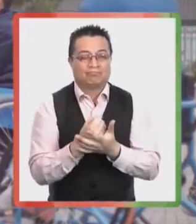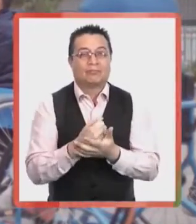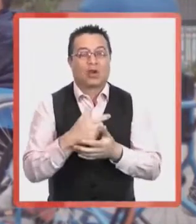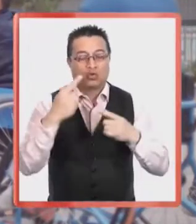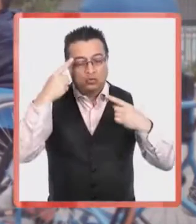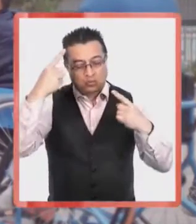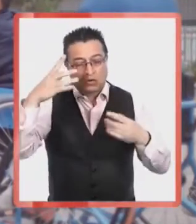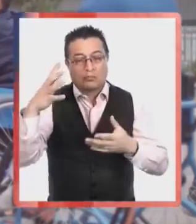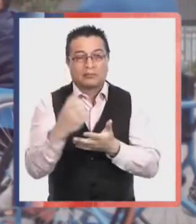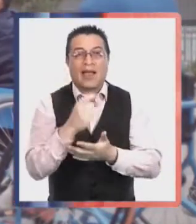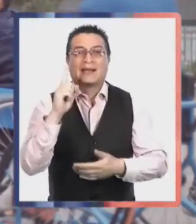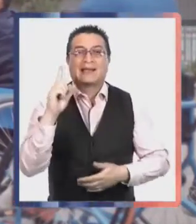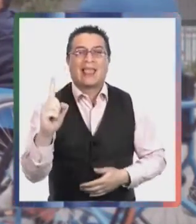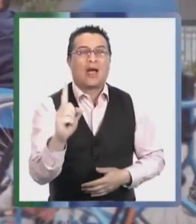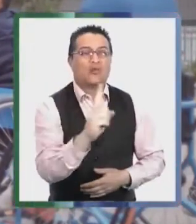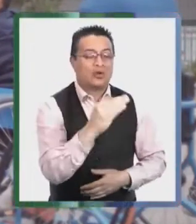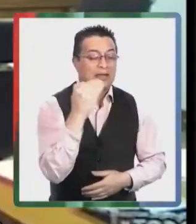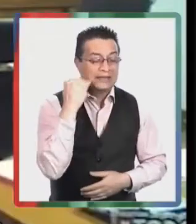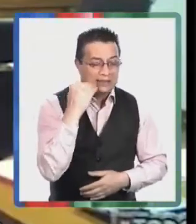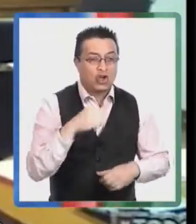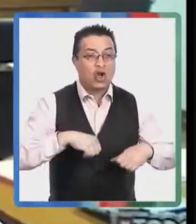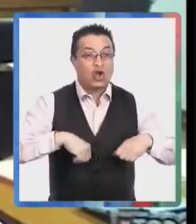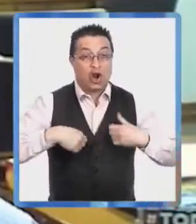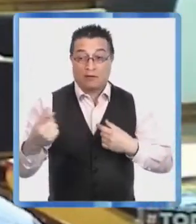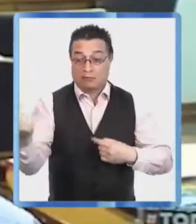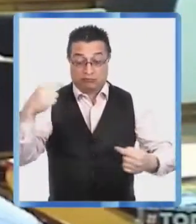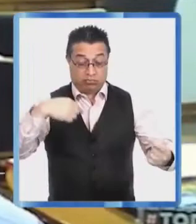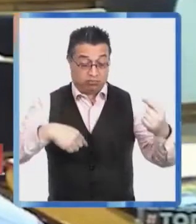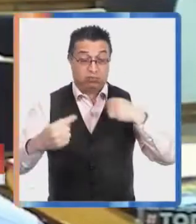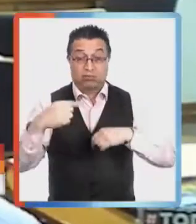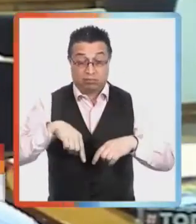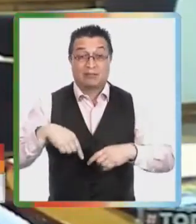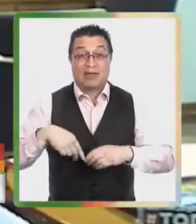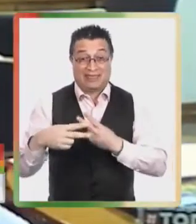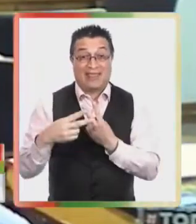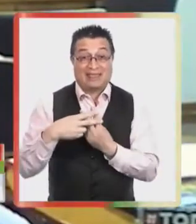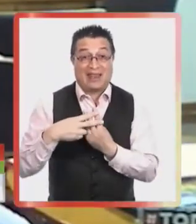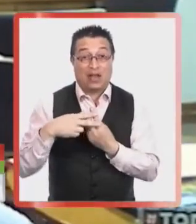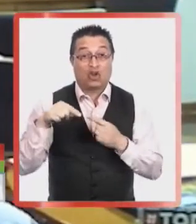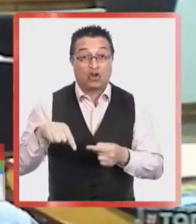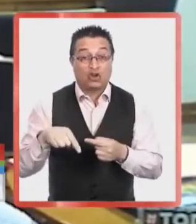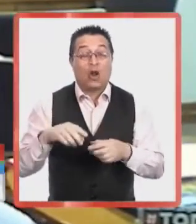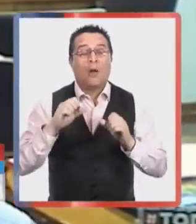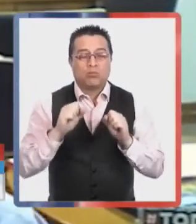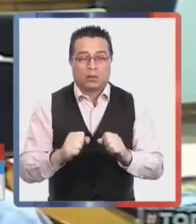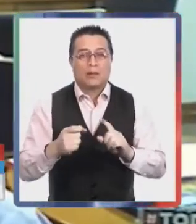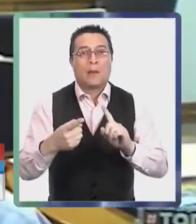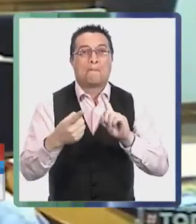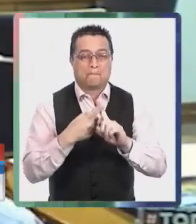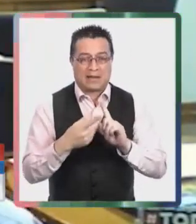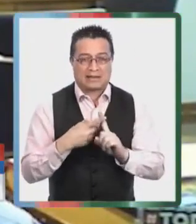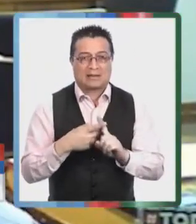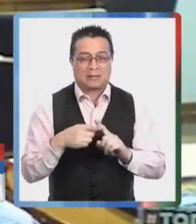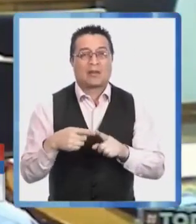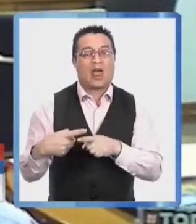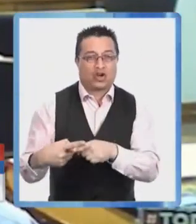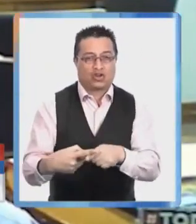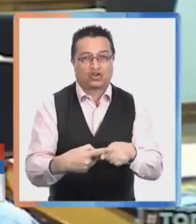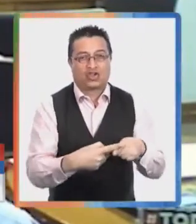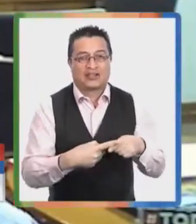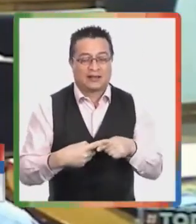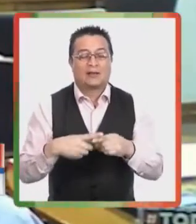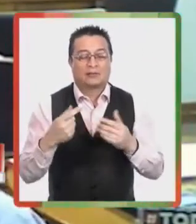cumpla ese sueño que tenemos que cada uno de los niños niñas jóvenes que pasan por nuestros institutos puedan participar plenamente de la